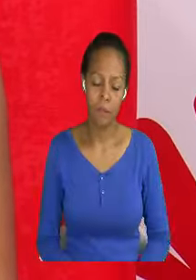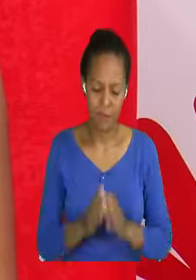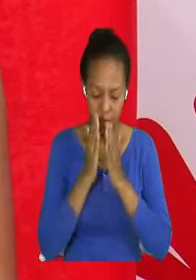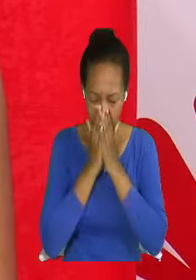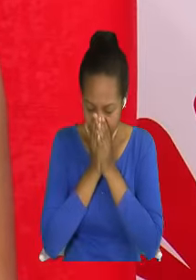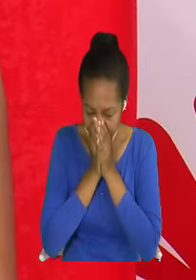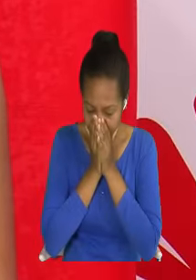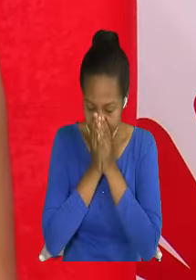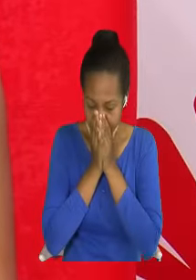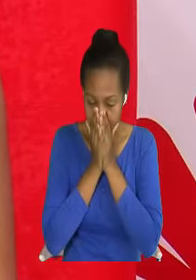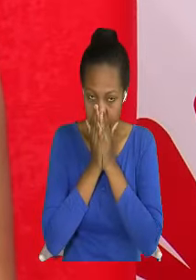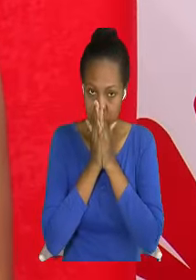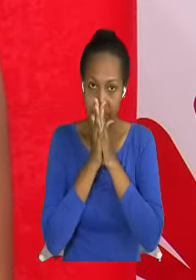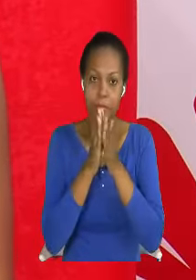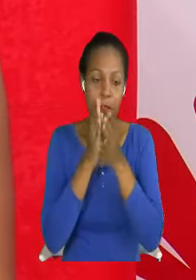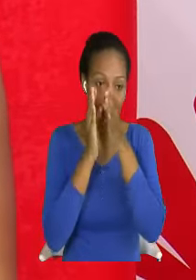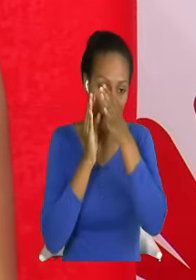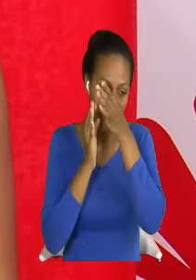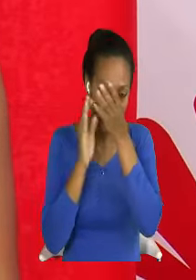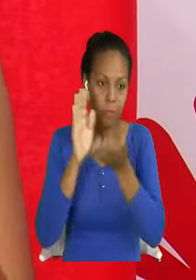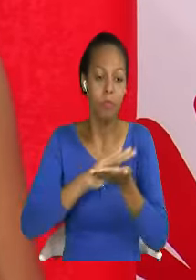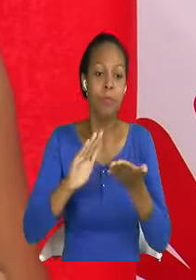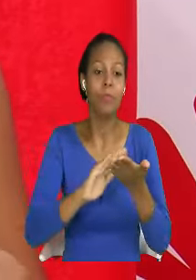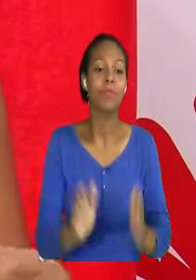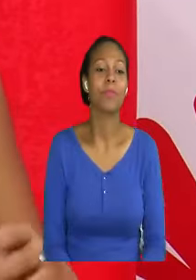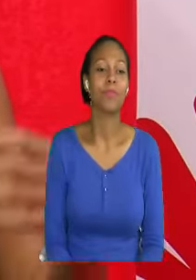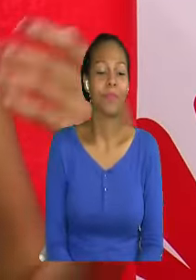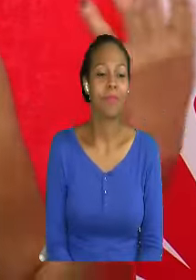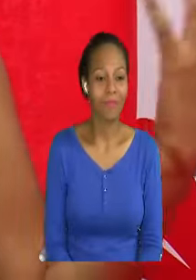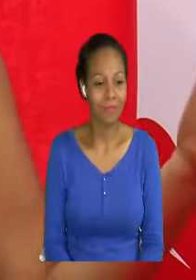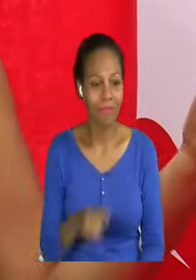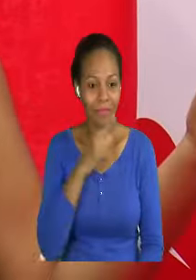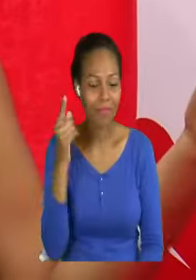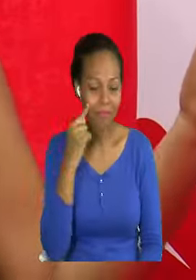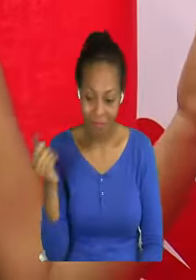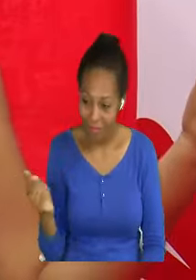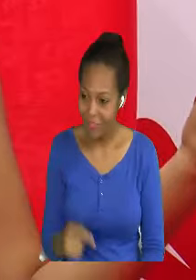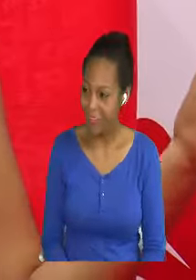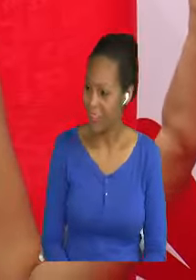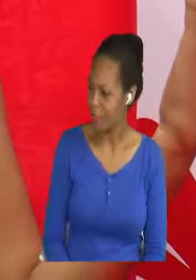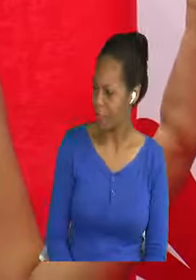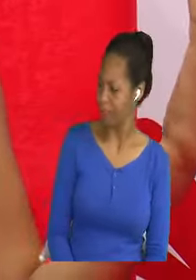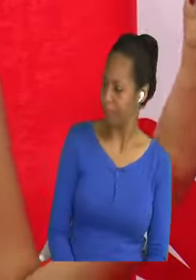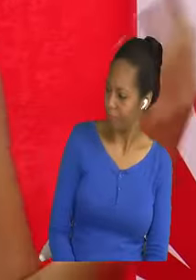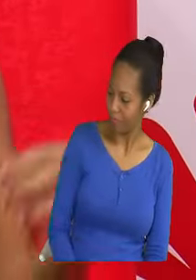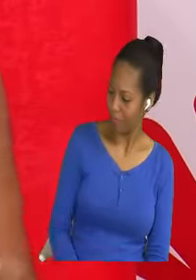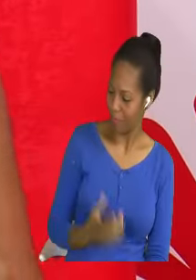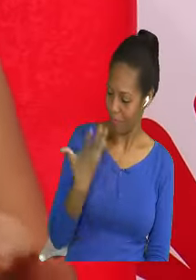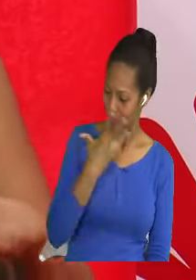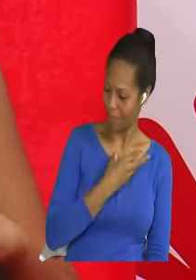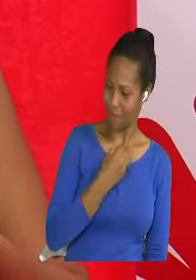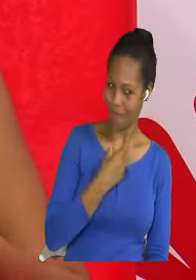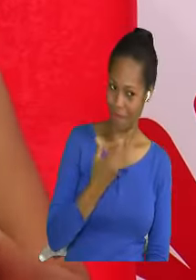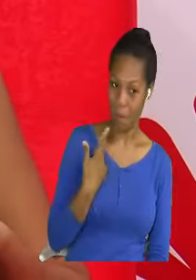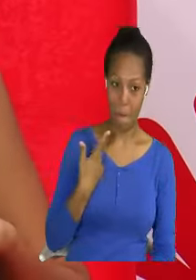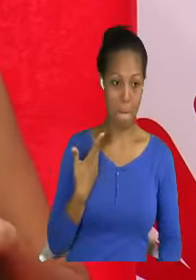Rojo Cereza, que es la empresa, pues, que es la tienda de ropa que me viste a mí. Por lo menos hoy luzco una linda blusa,